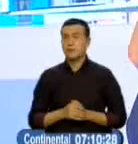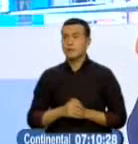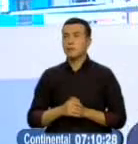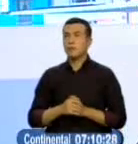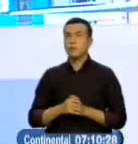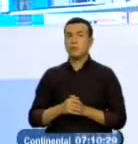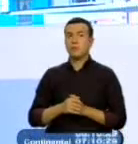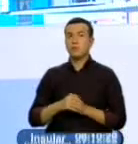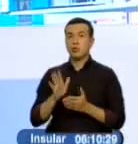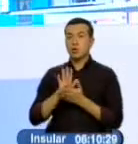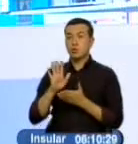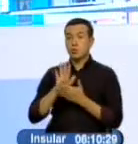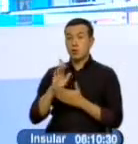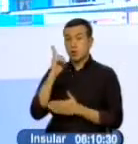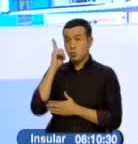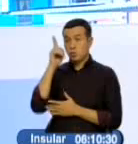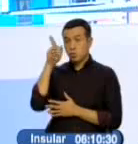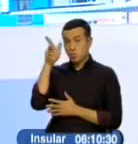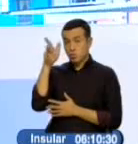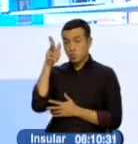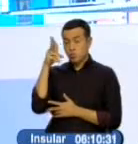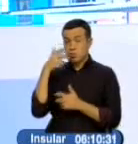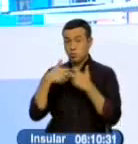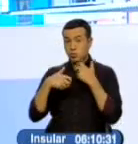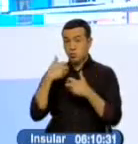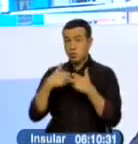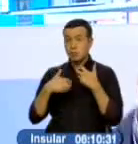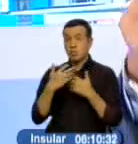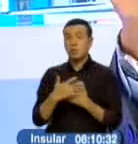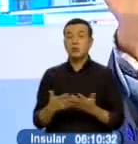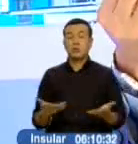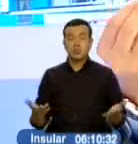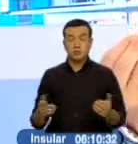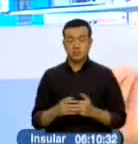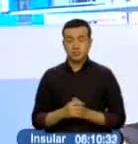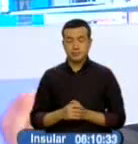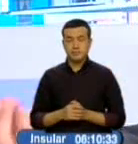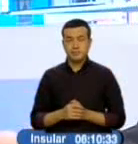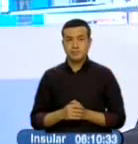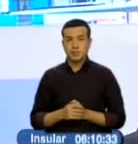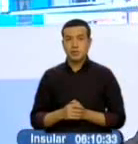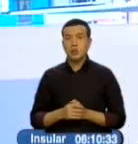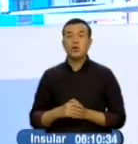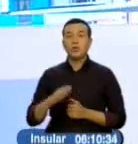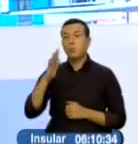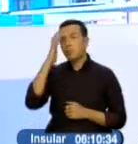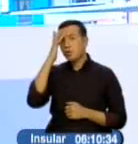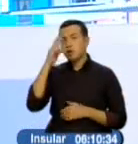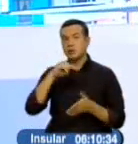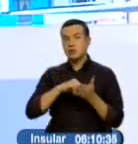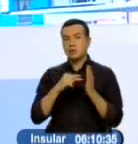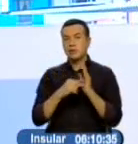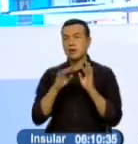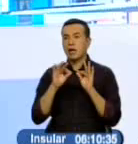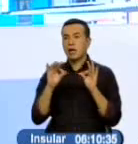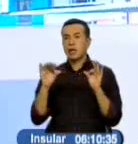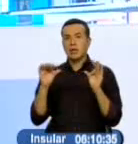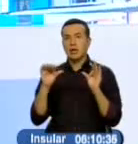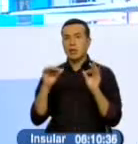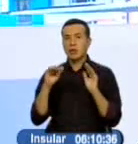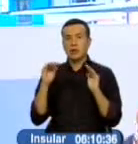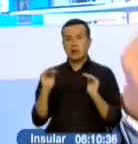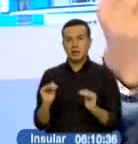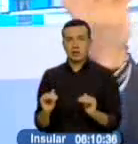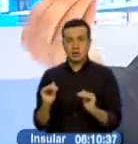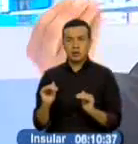escuelas unidocentes, el problema que tenían es que fundamentalmente estaba relacionado con la baja de calidad. Es decir,